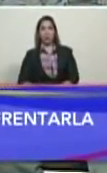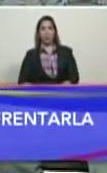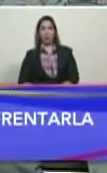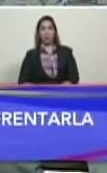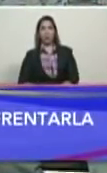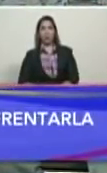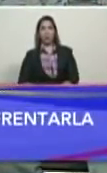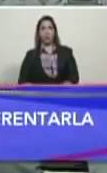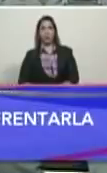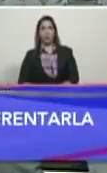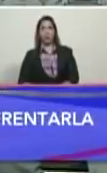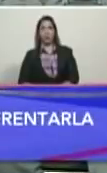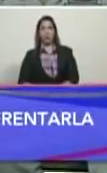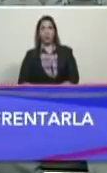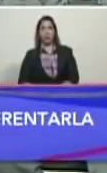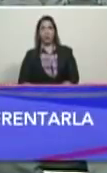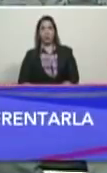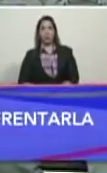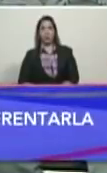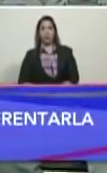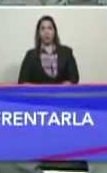hacia el lugar de búsqueda,